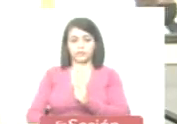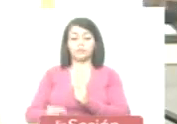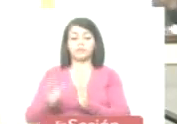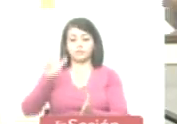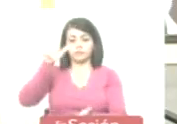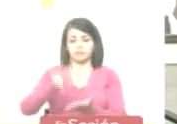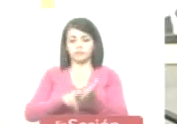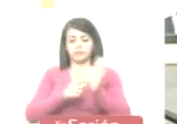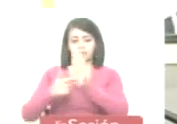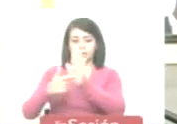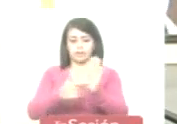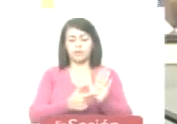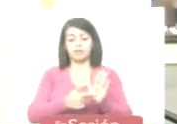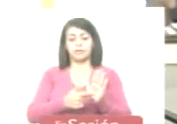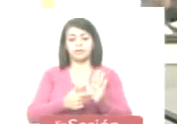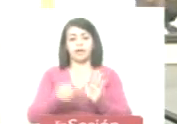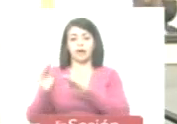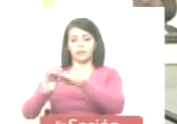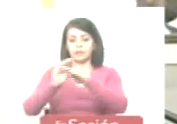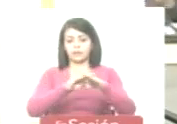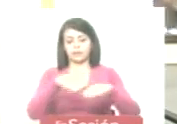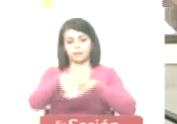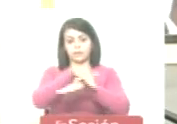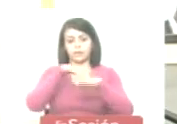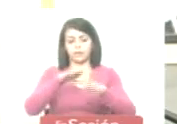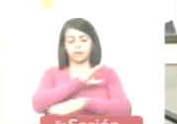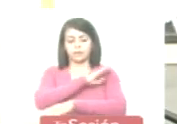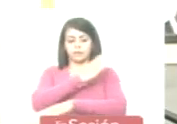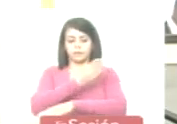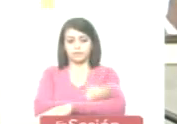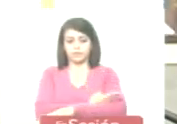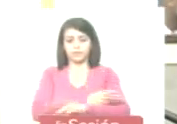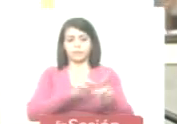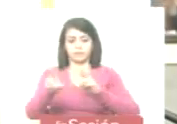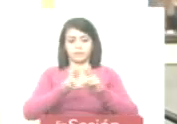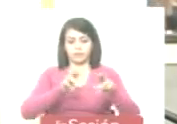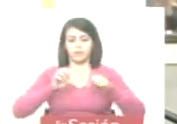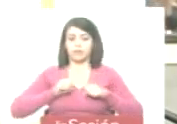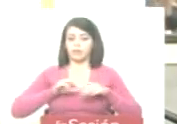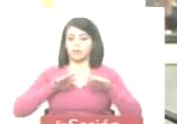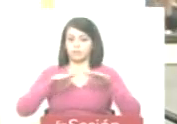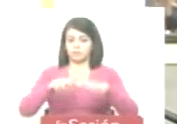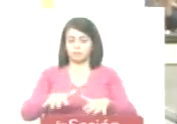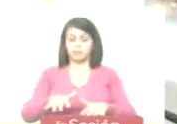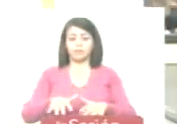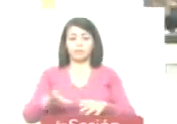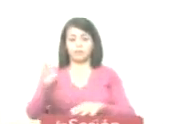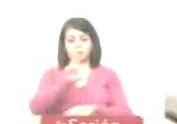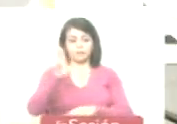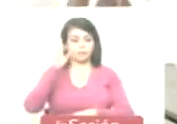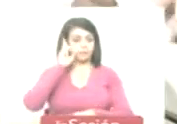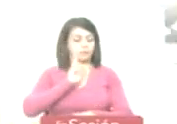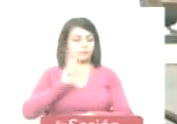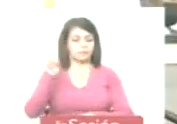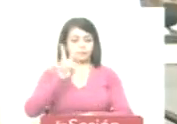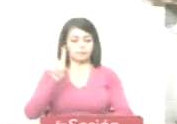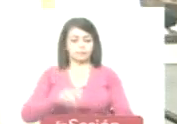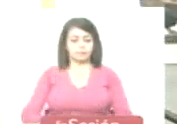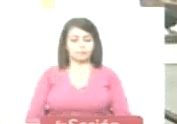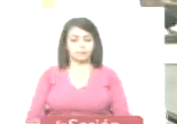de su publicación y notificar al ministro del Poder Popular para Relaciones Exteriores de la República Bolivariana